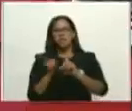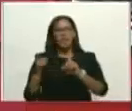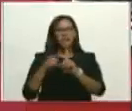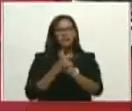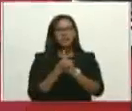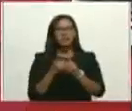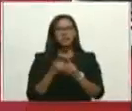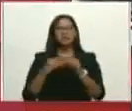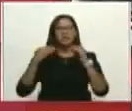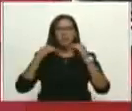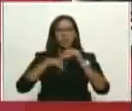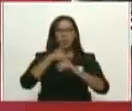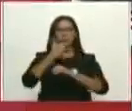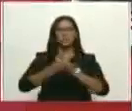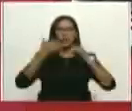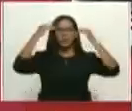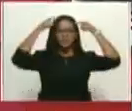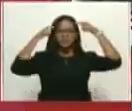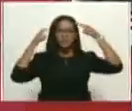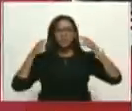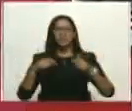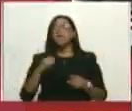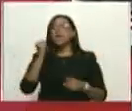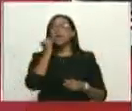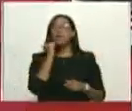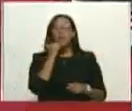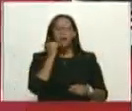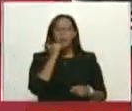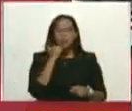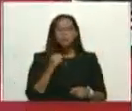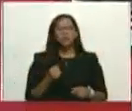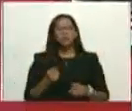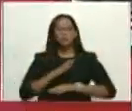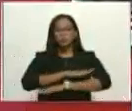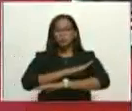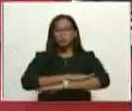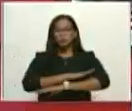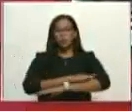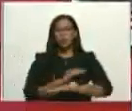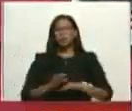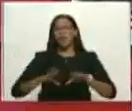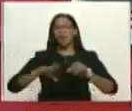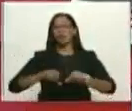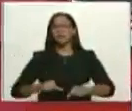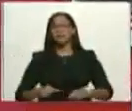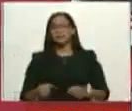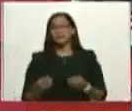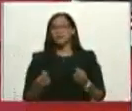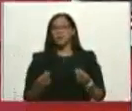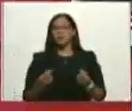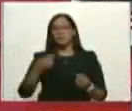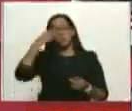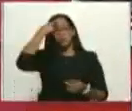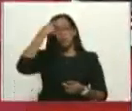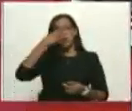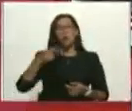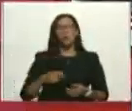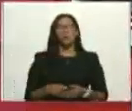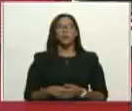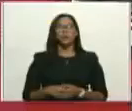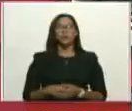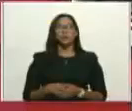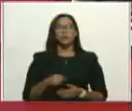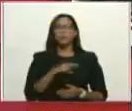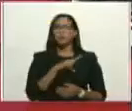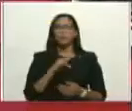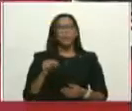del comandante Chávez, el que abusa de su posición para apoderarse de los dineros del pueblo, no es